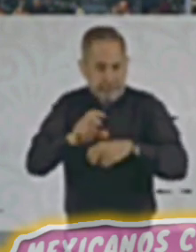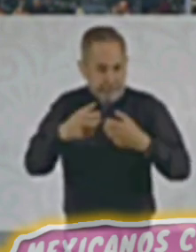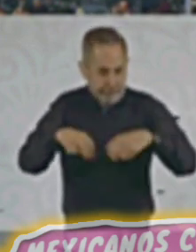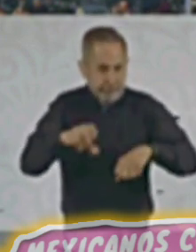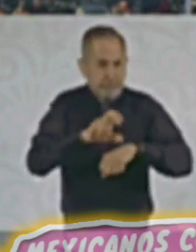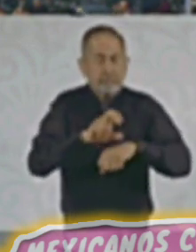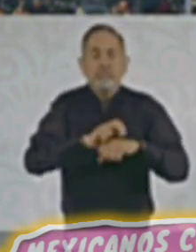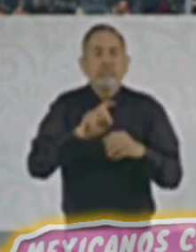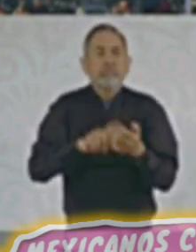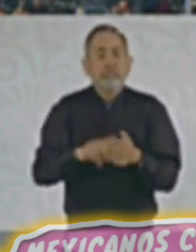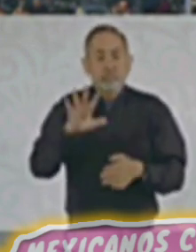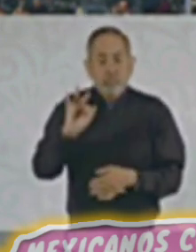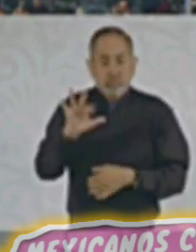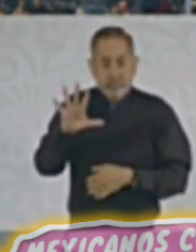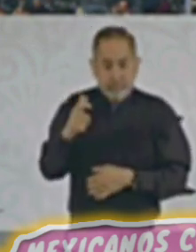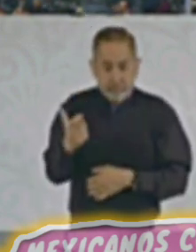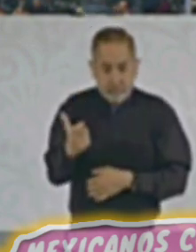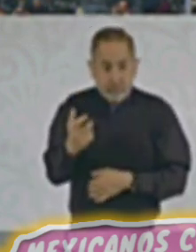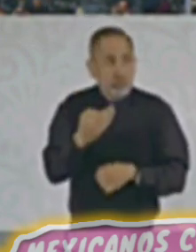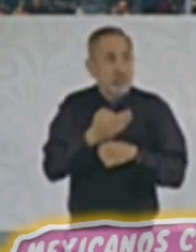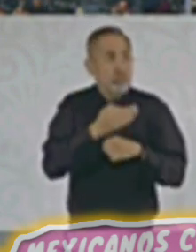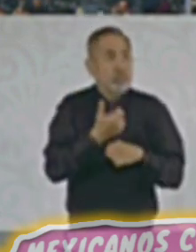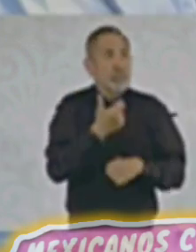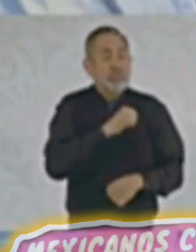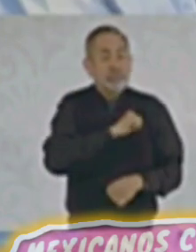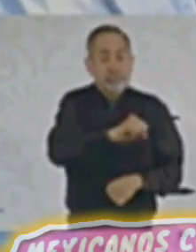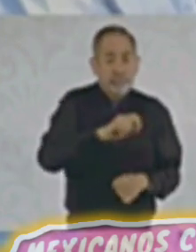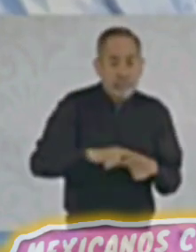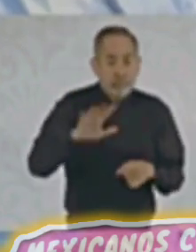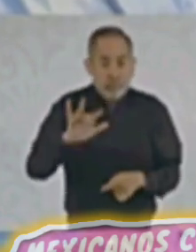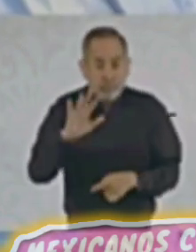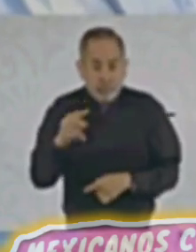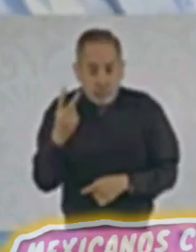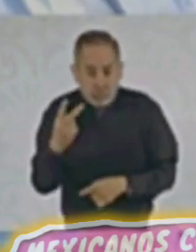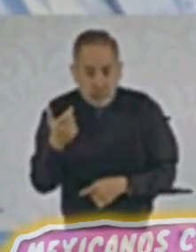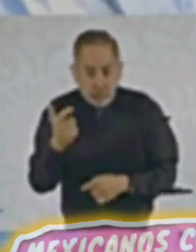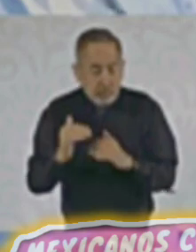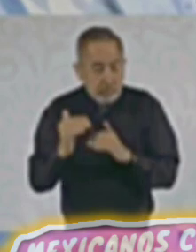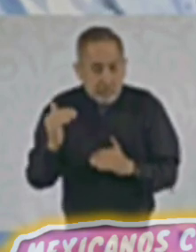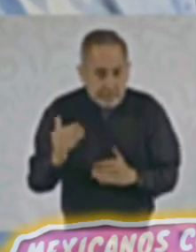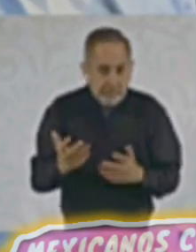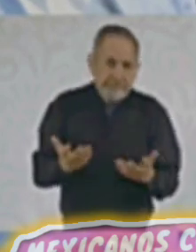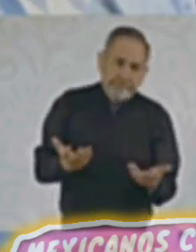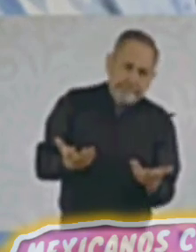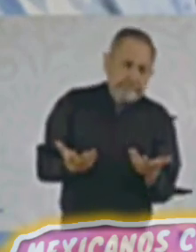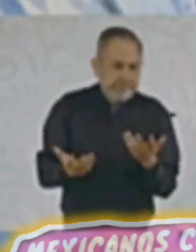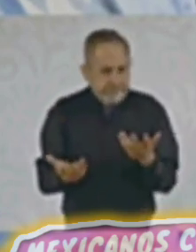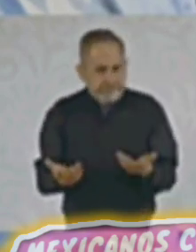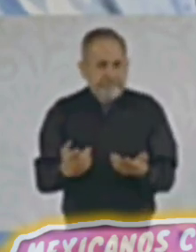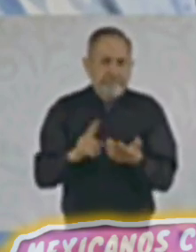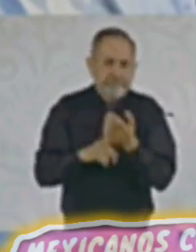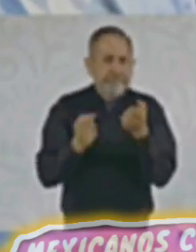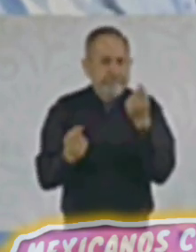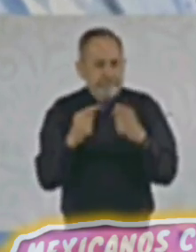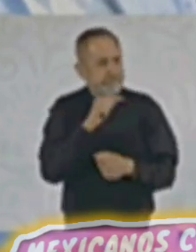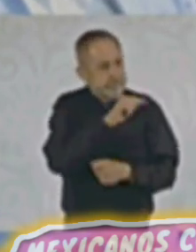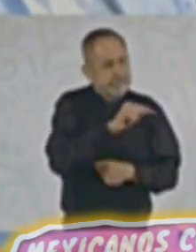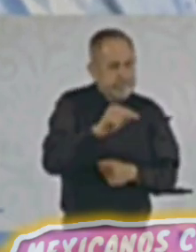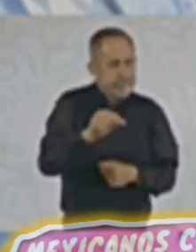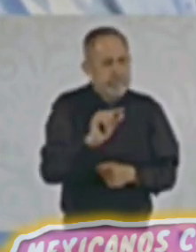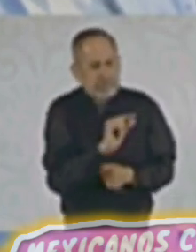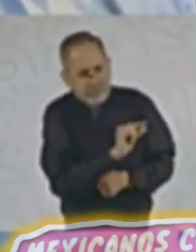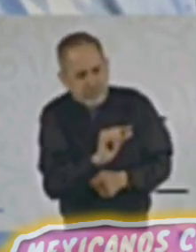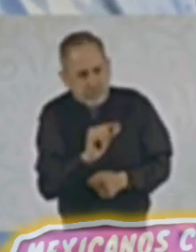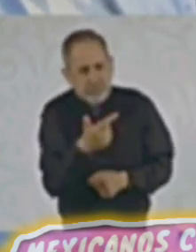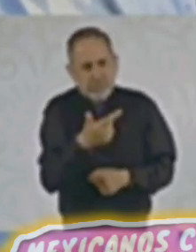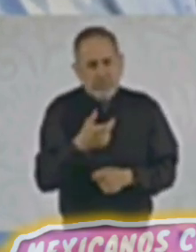los 45 pesos ahorita ya está en promedio en 52 pesos. Entonces son como a lo mejor algunos productos nada más, pero que al